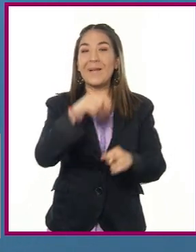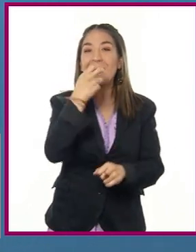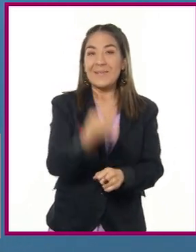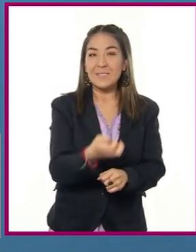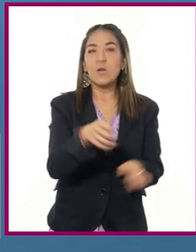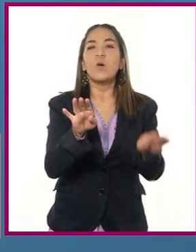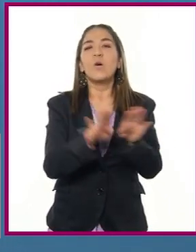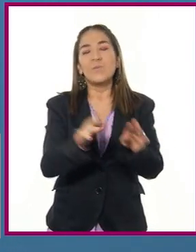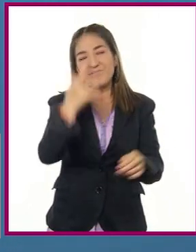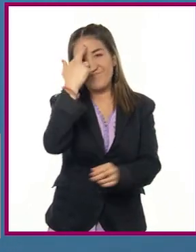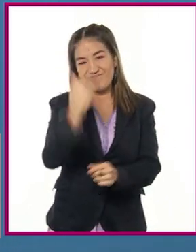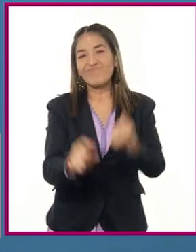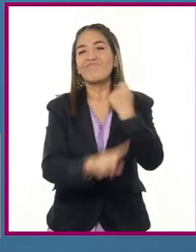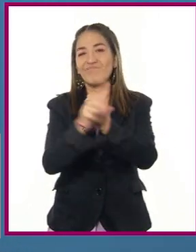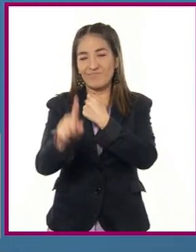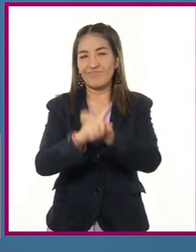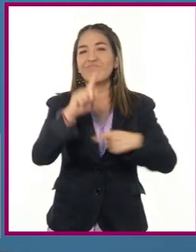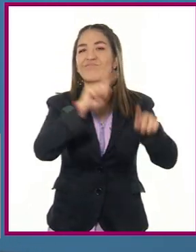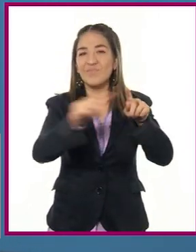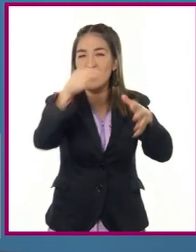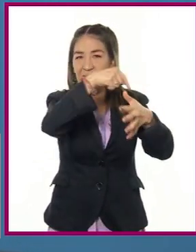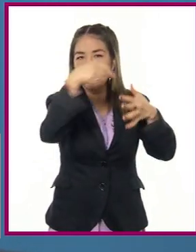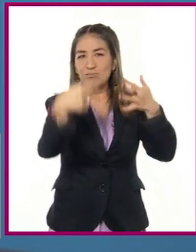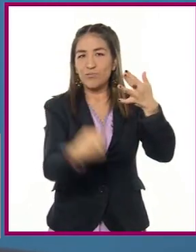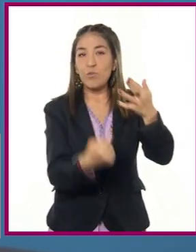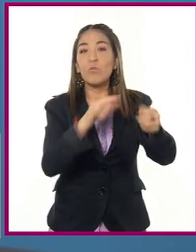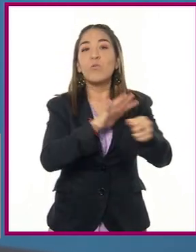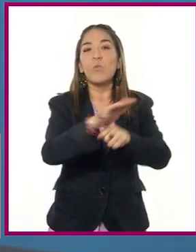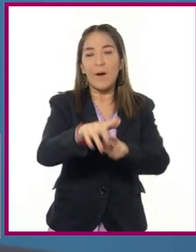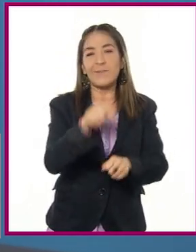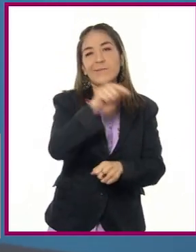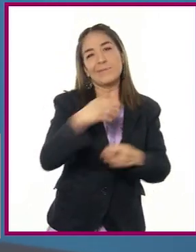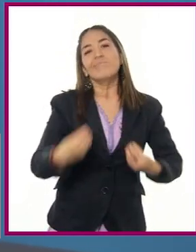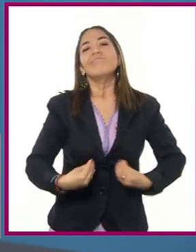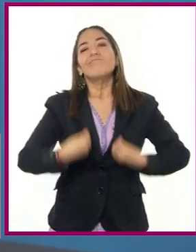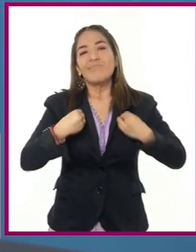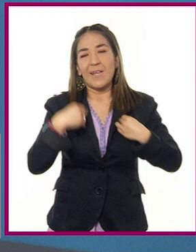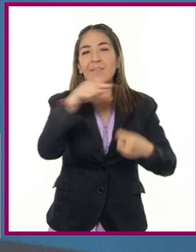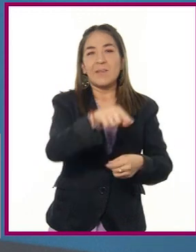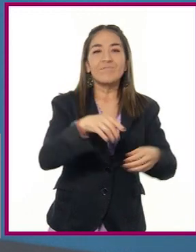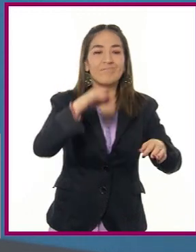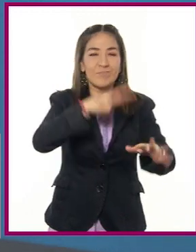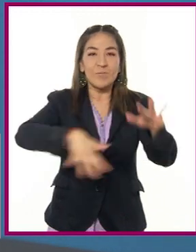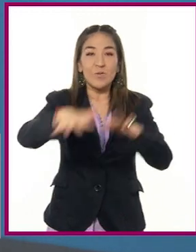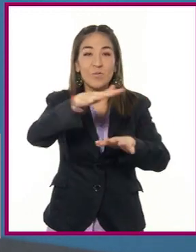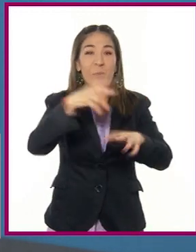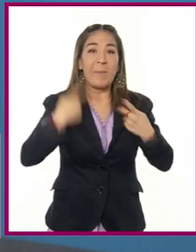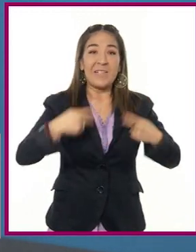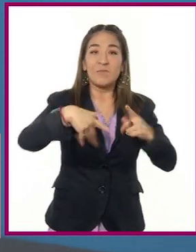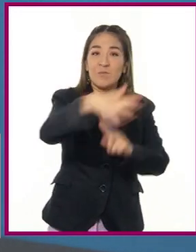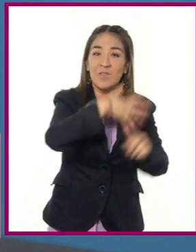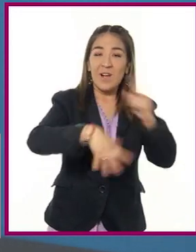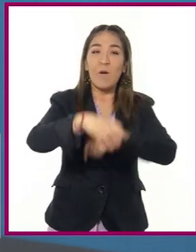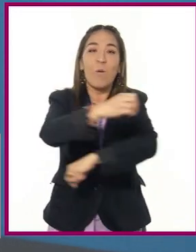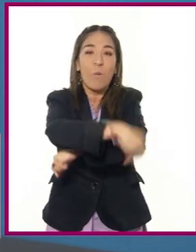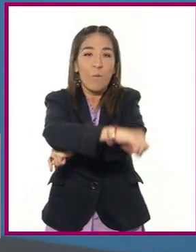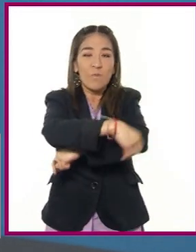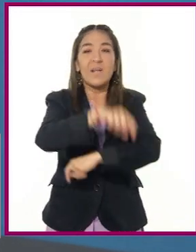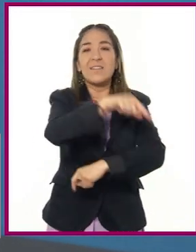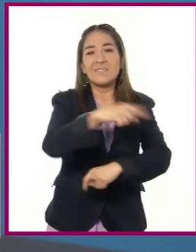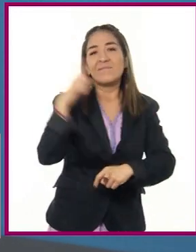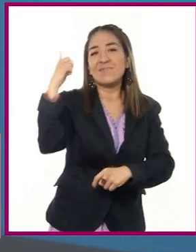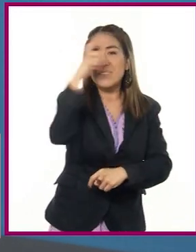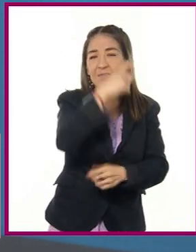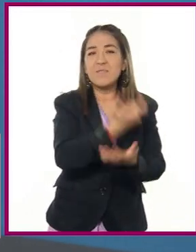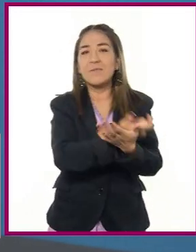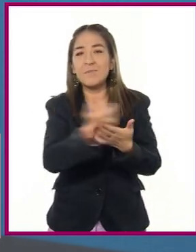consecuencia de varios factores, entre ellos las condiciones de vida de la clase obrera que había sido retratada por Charles Dickens